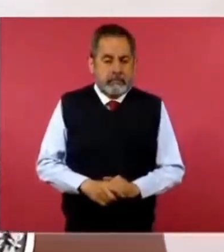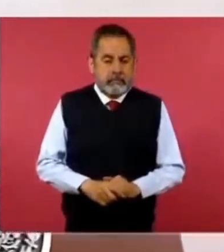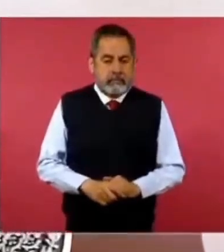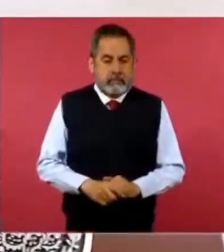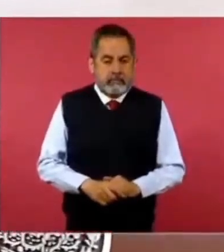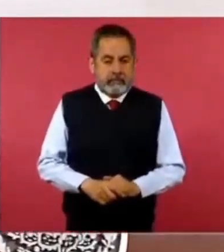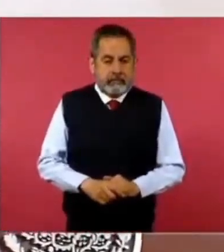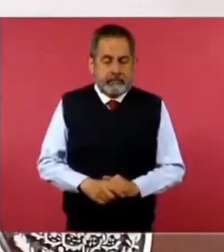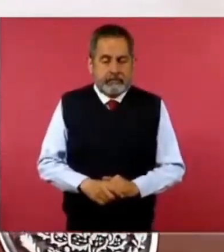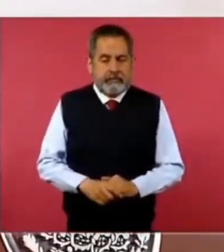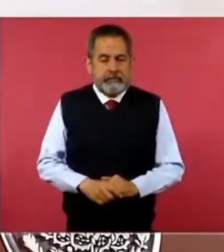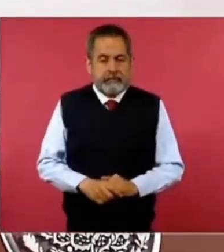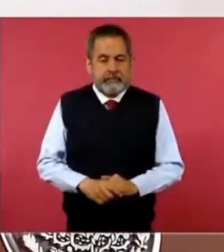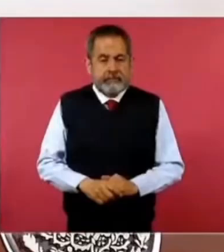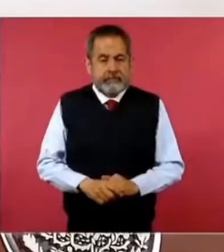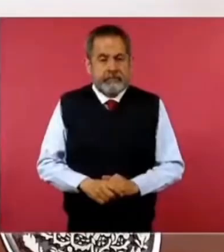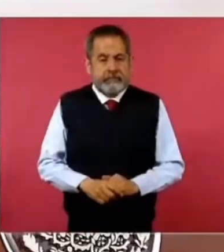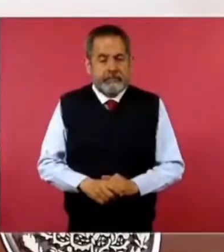porque